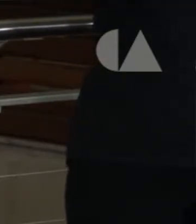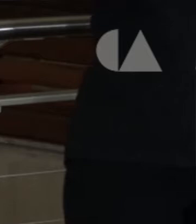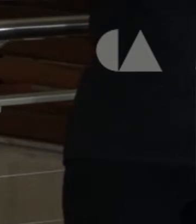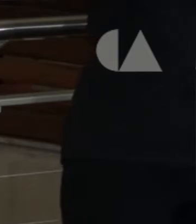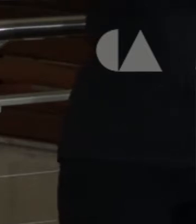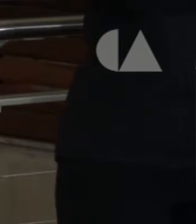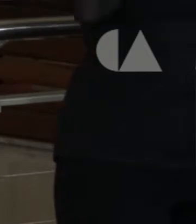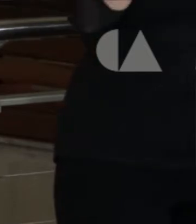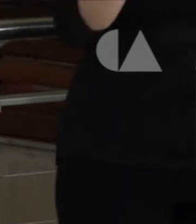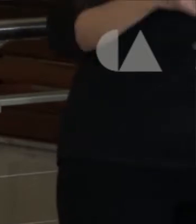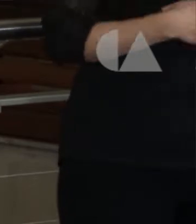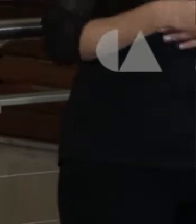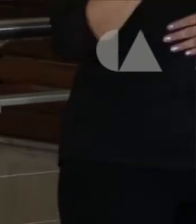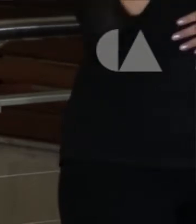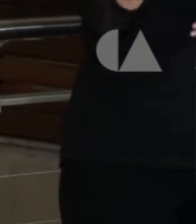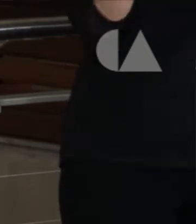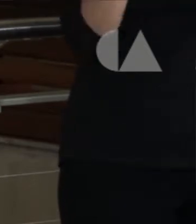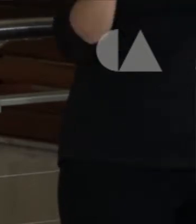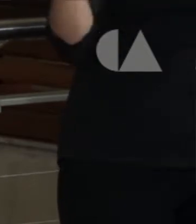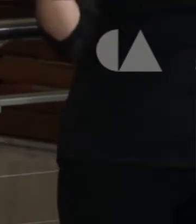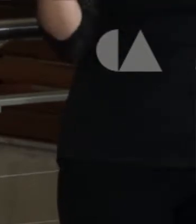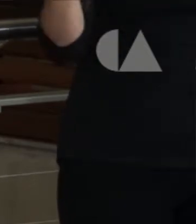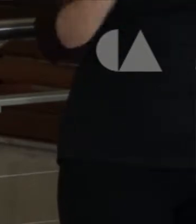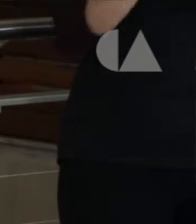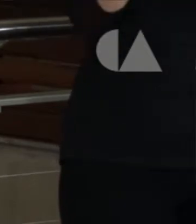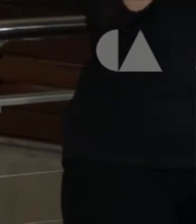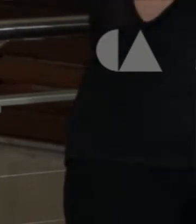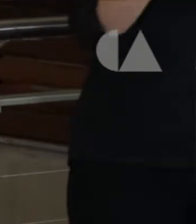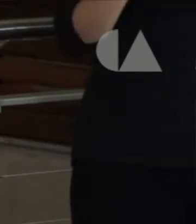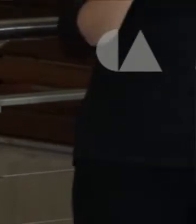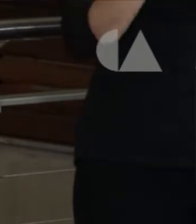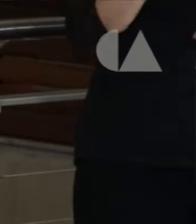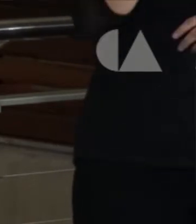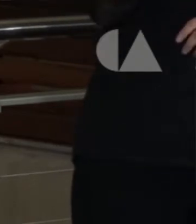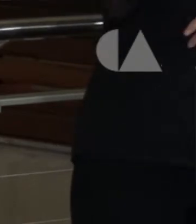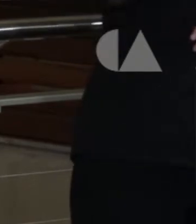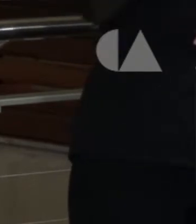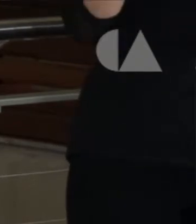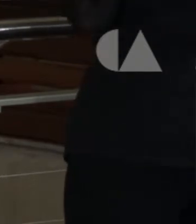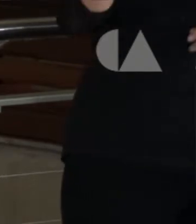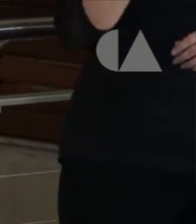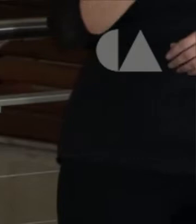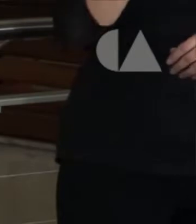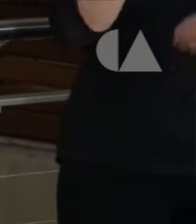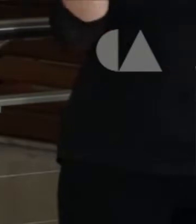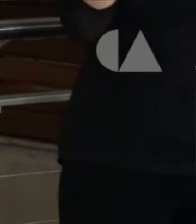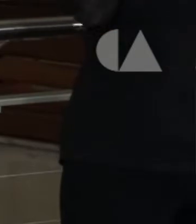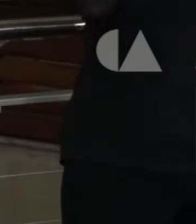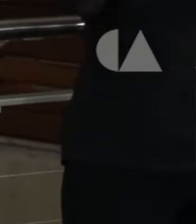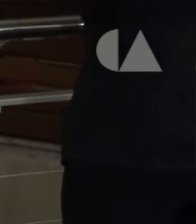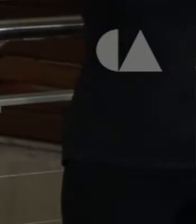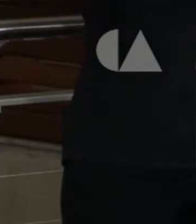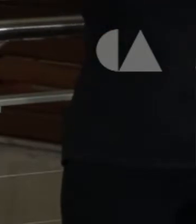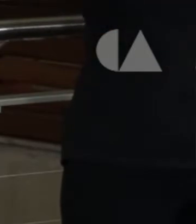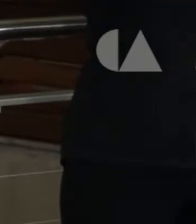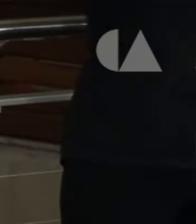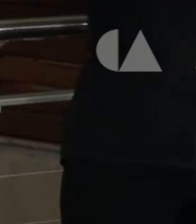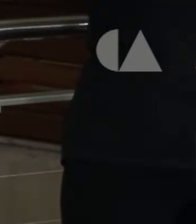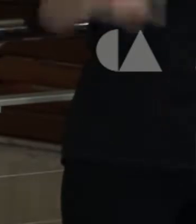manos yo solamente dar mucho mucho las gracias infinitas gracias